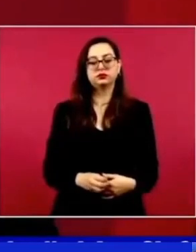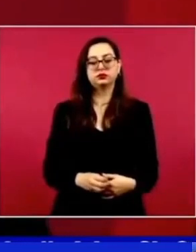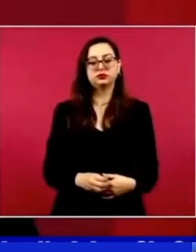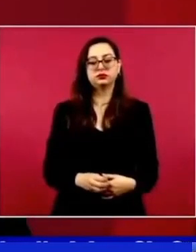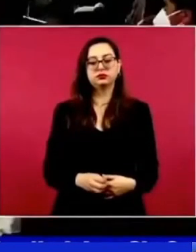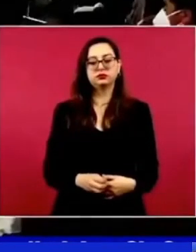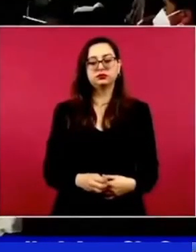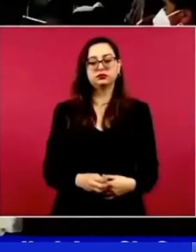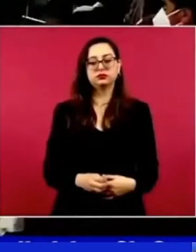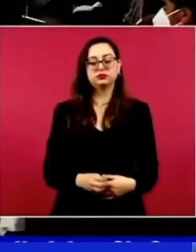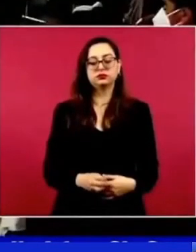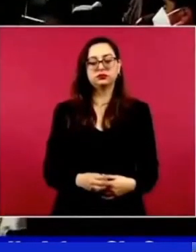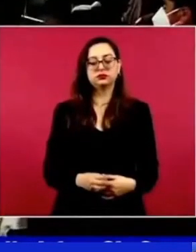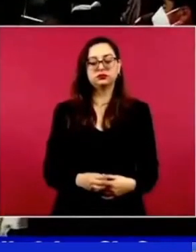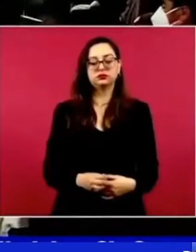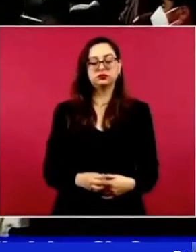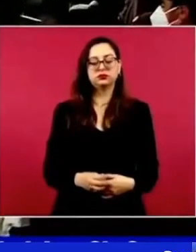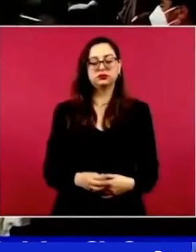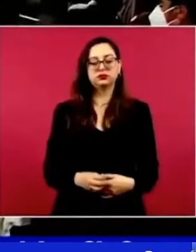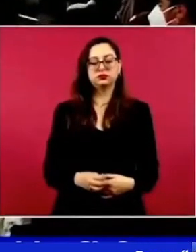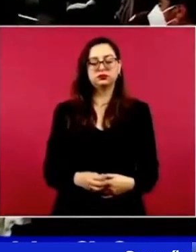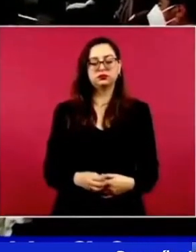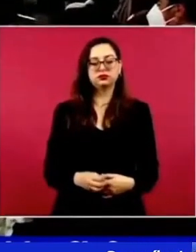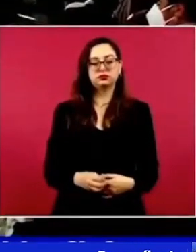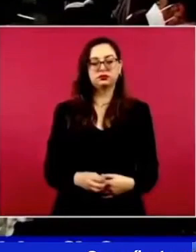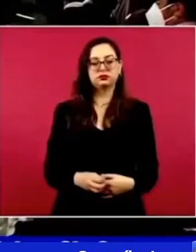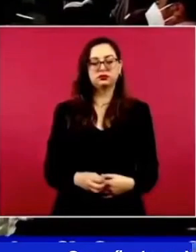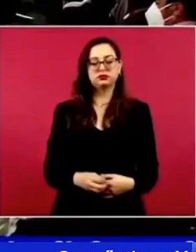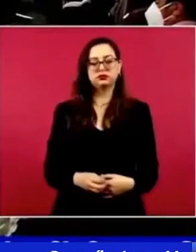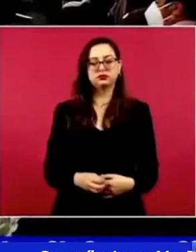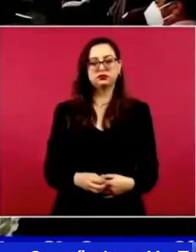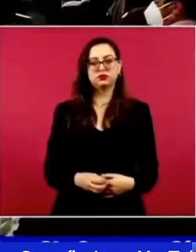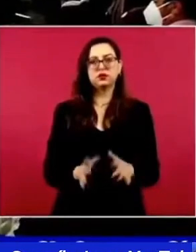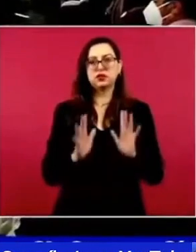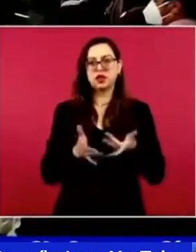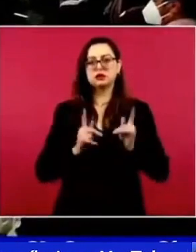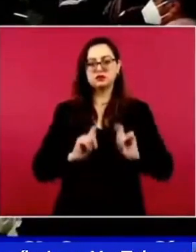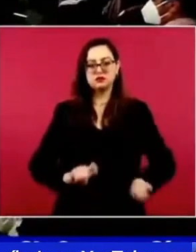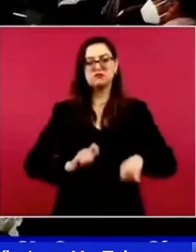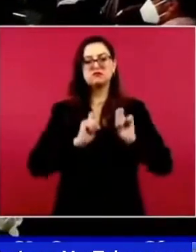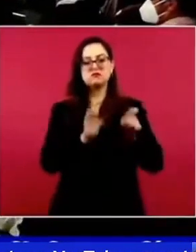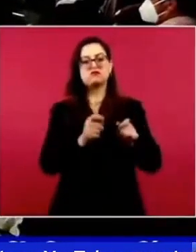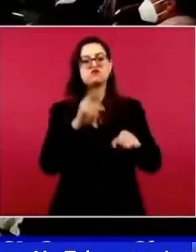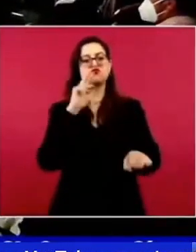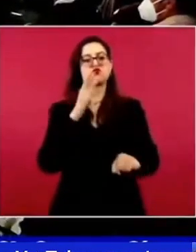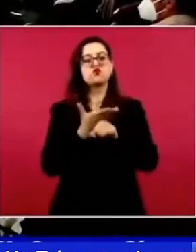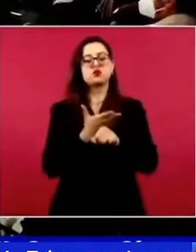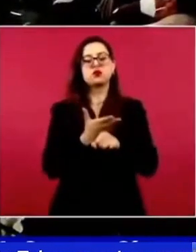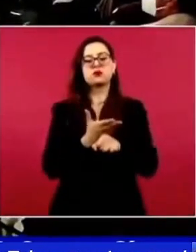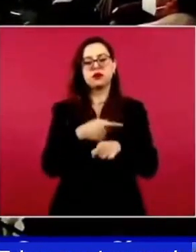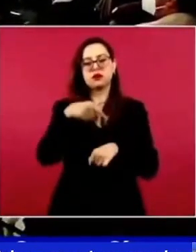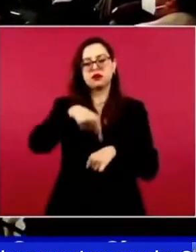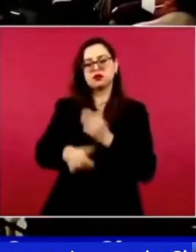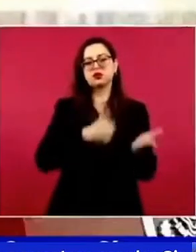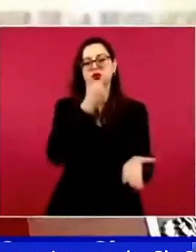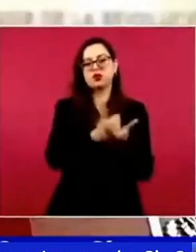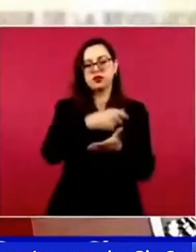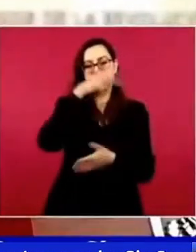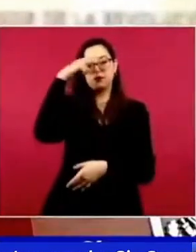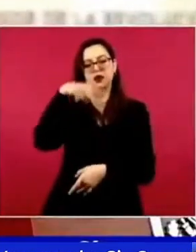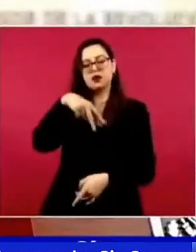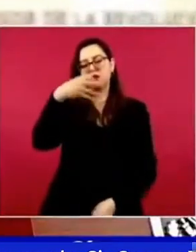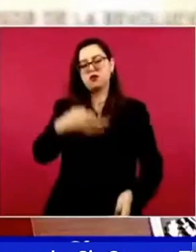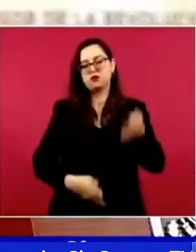Lo está atendiendo la Fiscalía de la Ciudad de México.